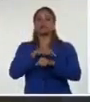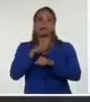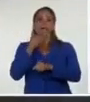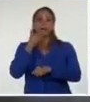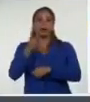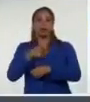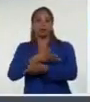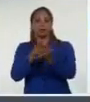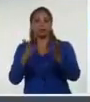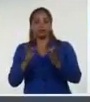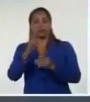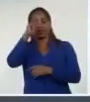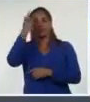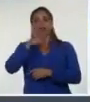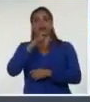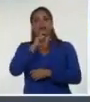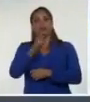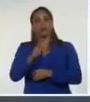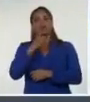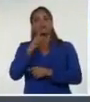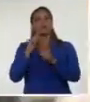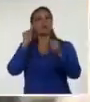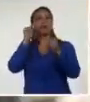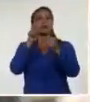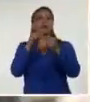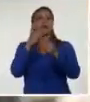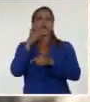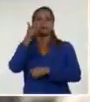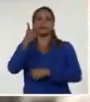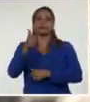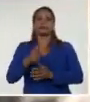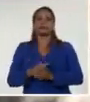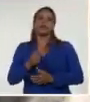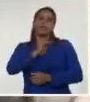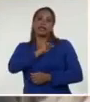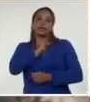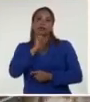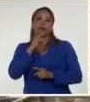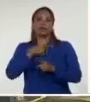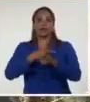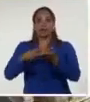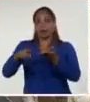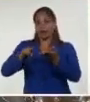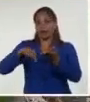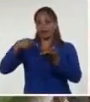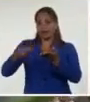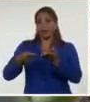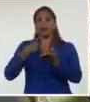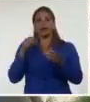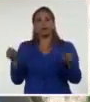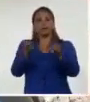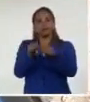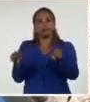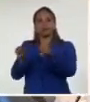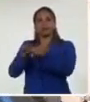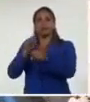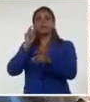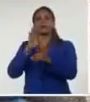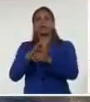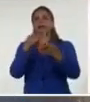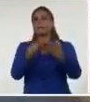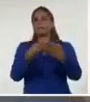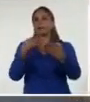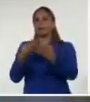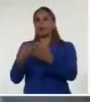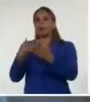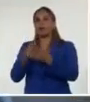Antonio es el primer objetivo. Y queremos a mediados de la próxima semana hacer la conexión y ya empezar a hacer las pruebas